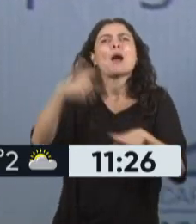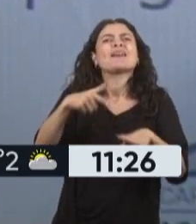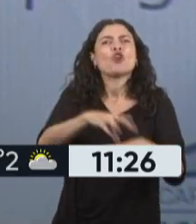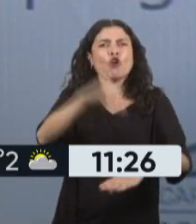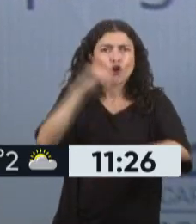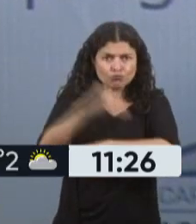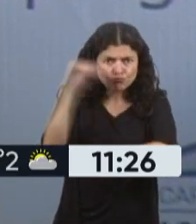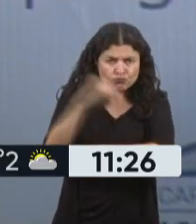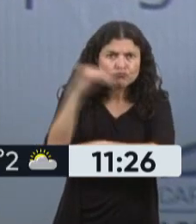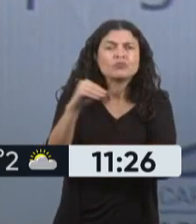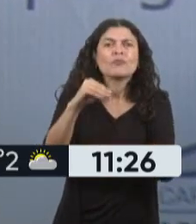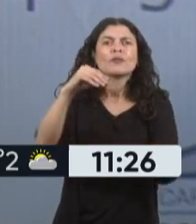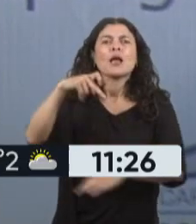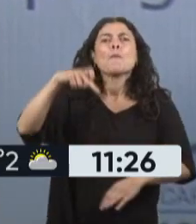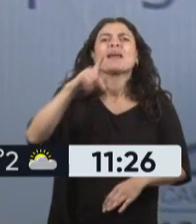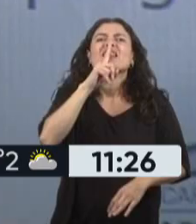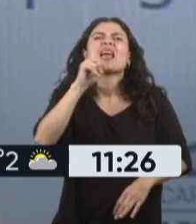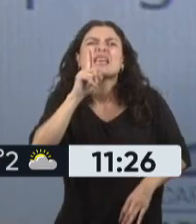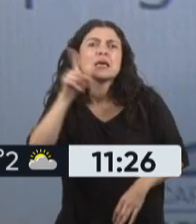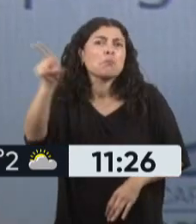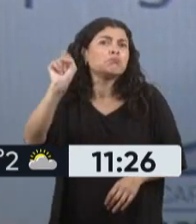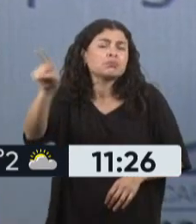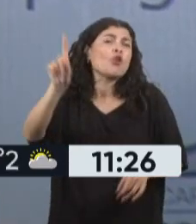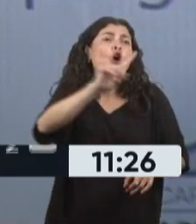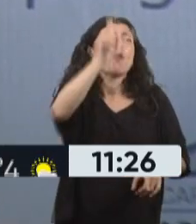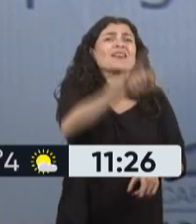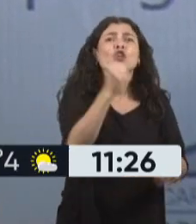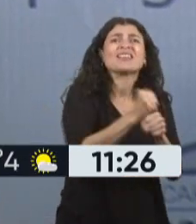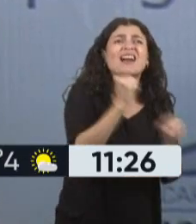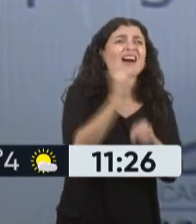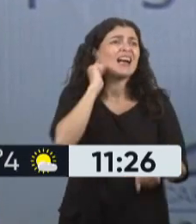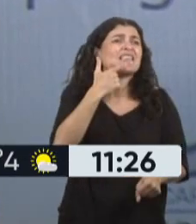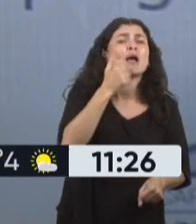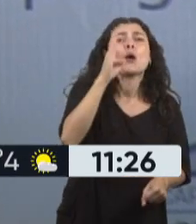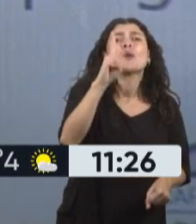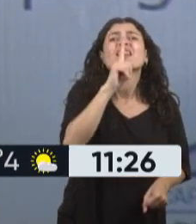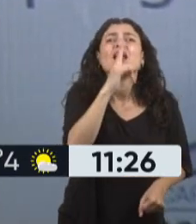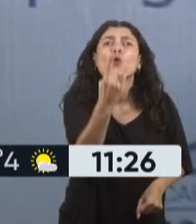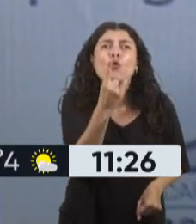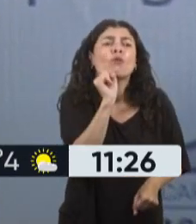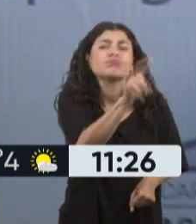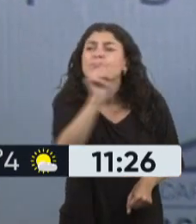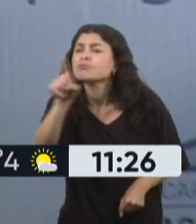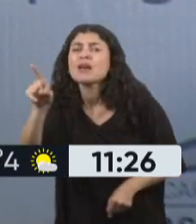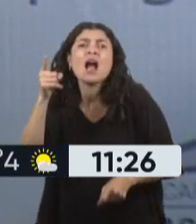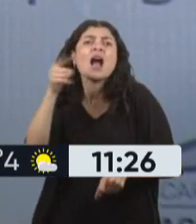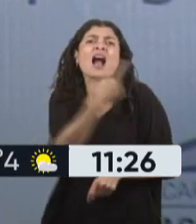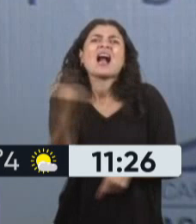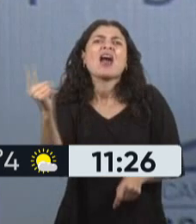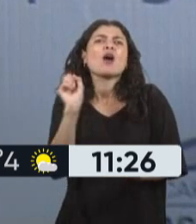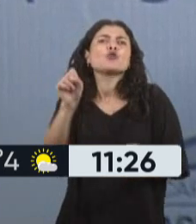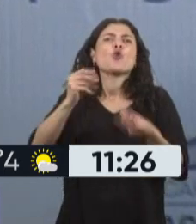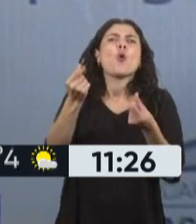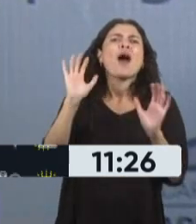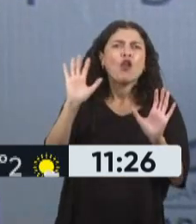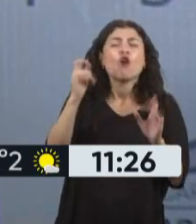WTI, para alguien que estaba en el sector del gas, el BTU, y claramente, por ejemplo, para el campo podría ser